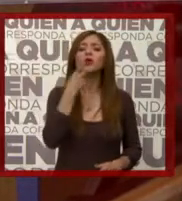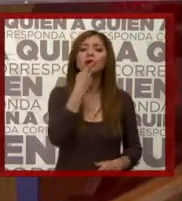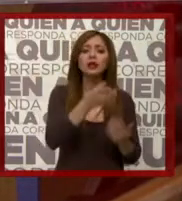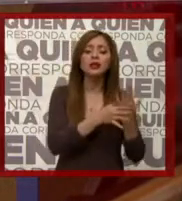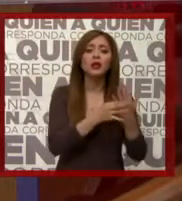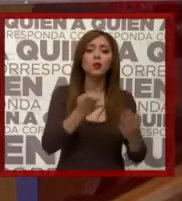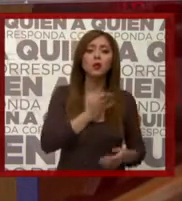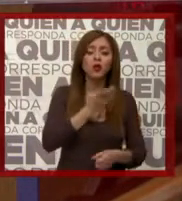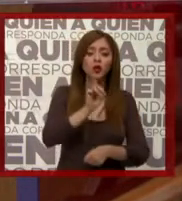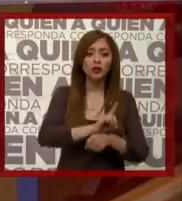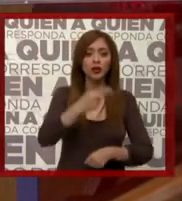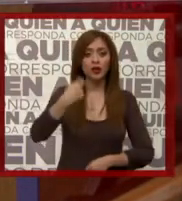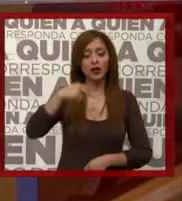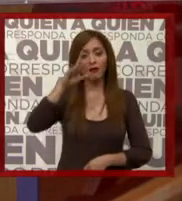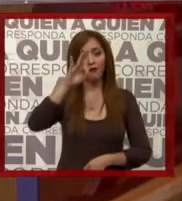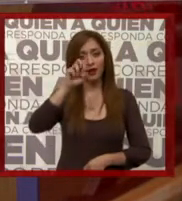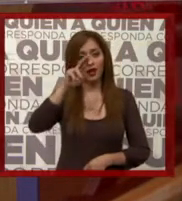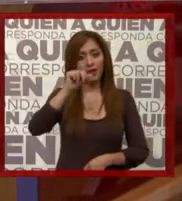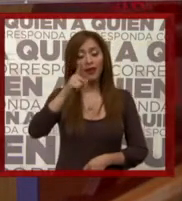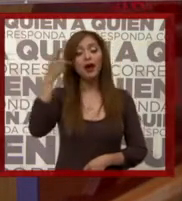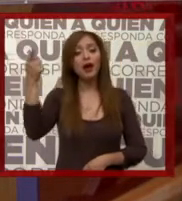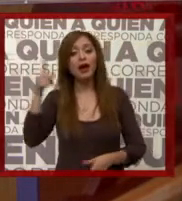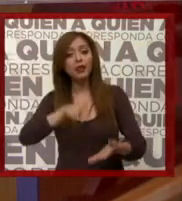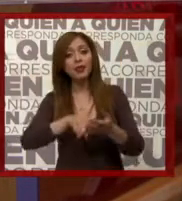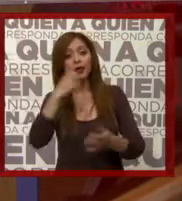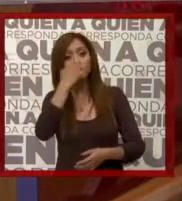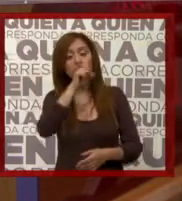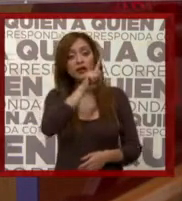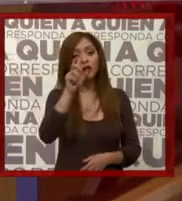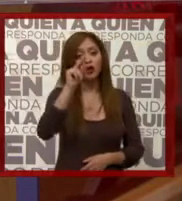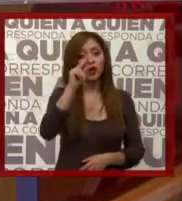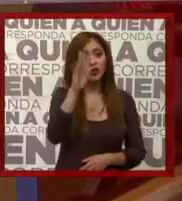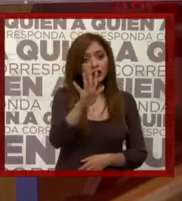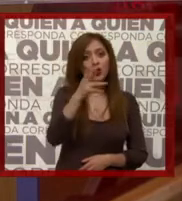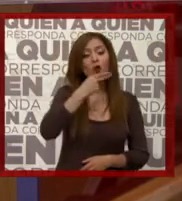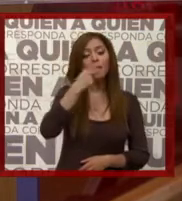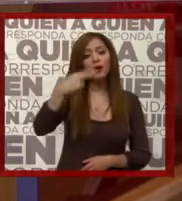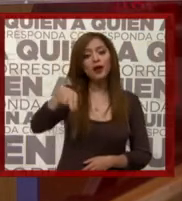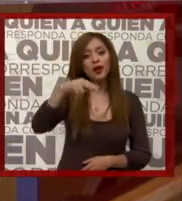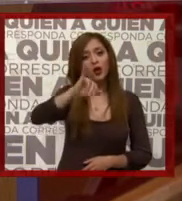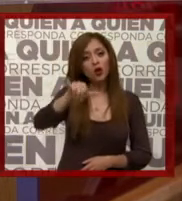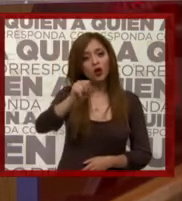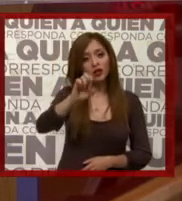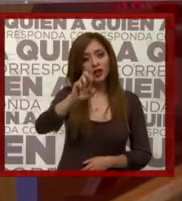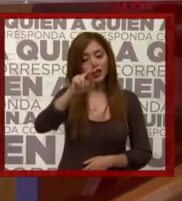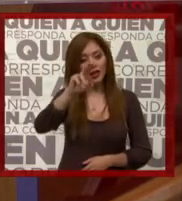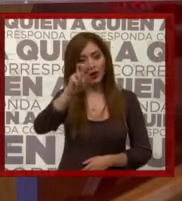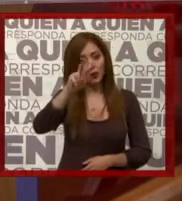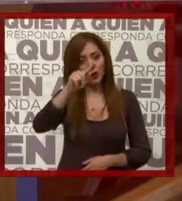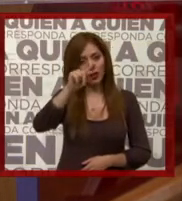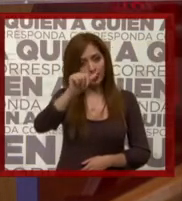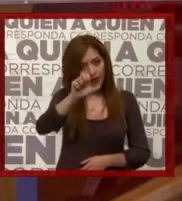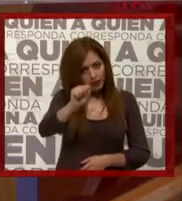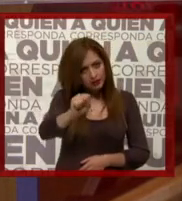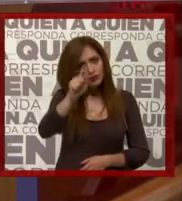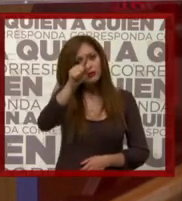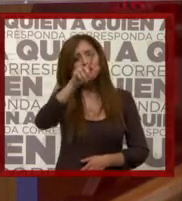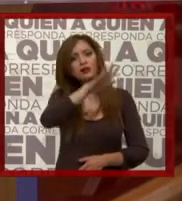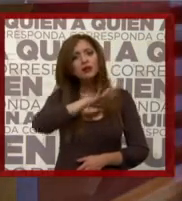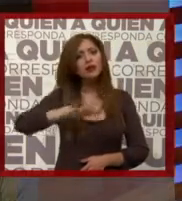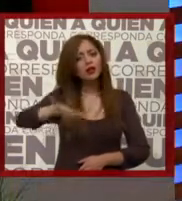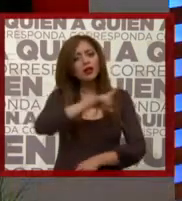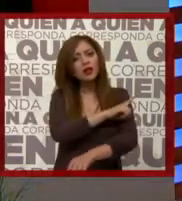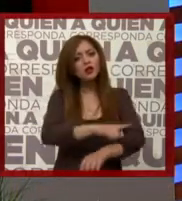días, me llamo Fernanda, tenemos un problema en mi escuela en la 185 José Revueltas. Se encuentran a Gustavo Madero y